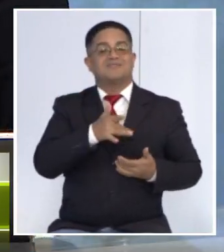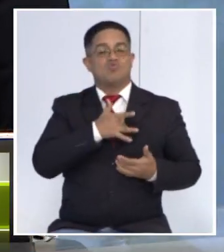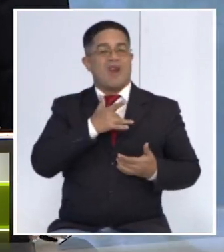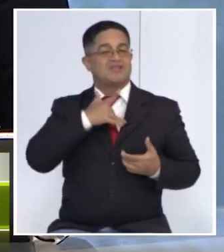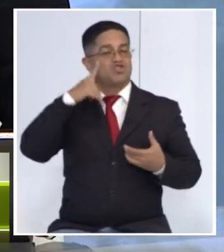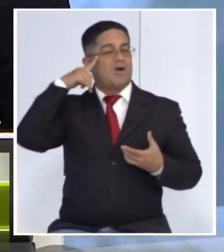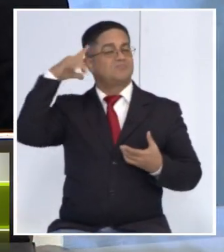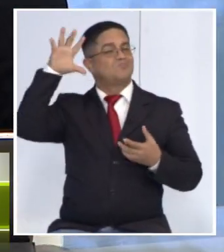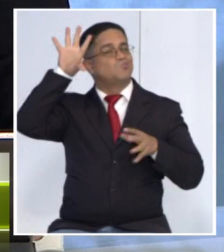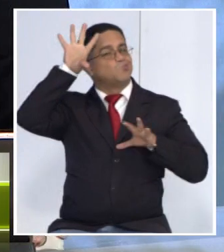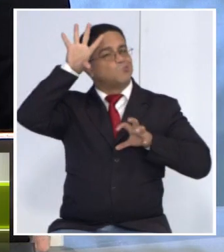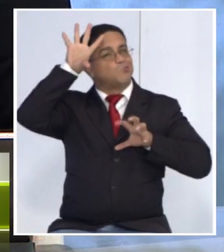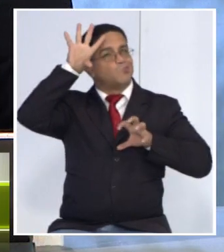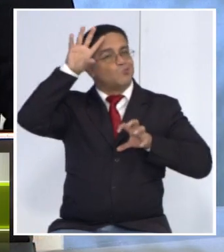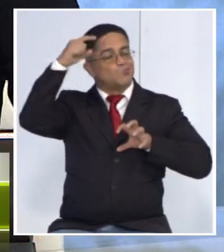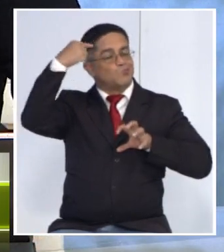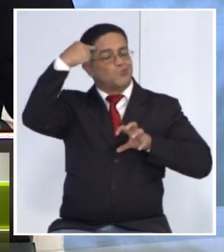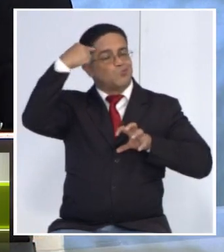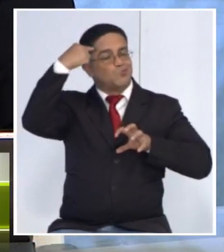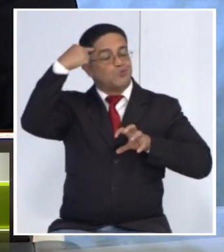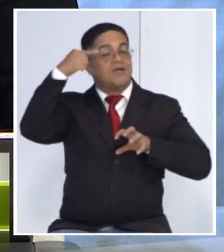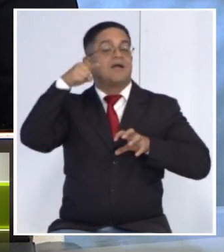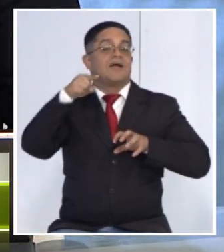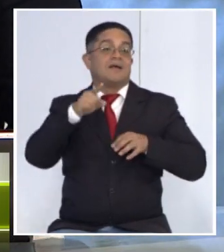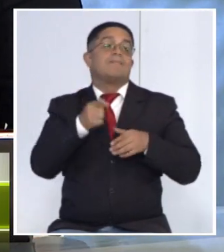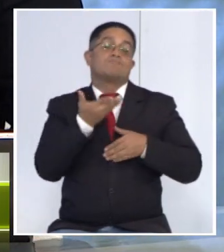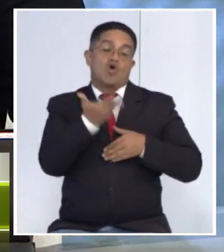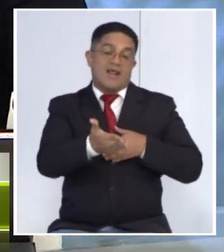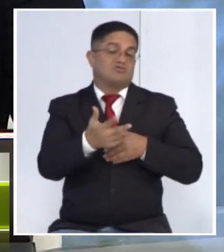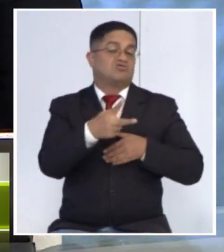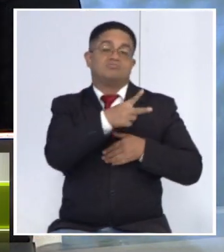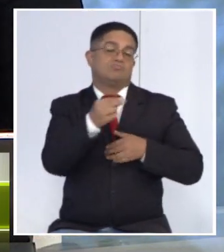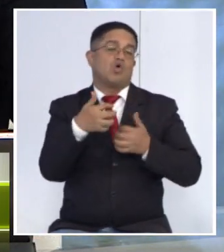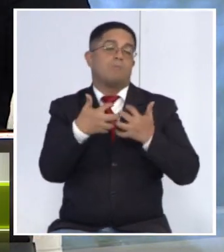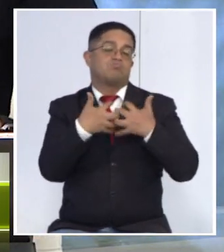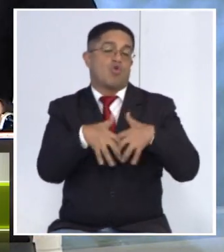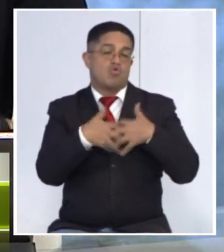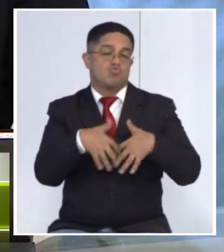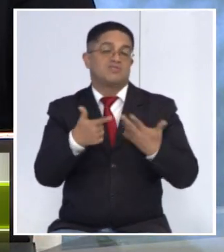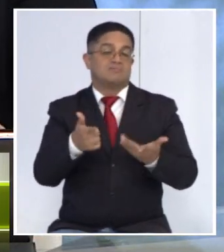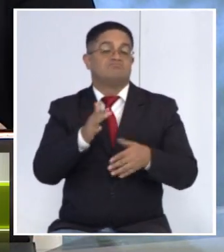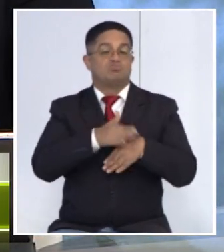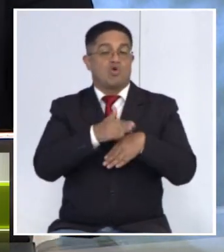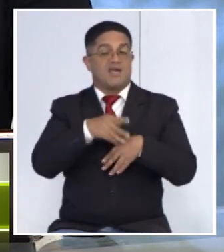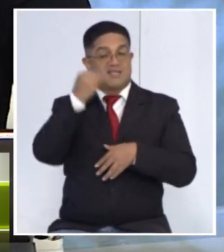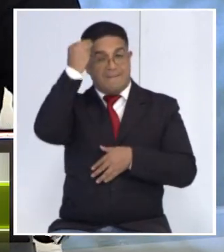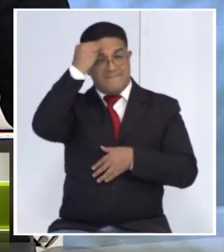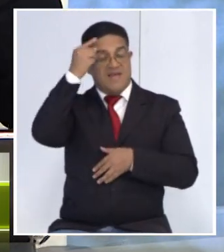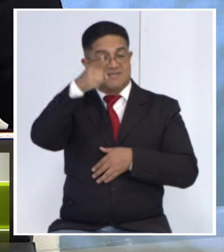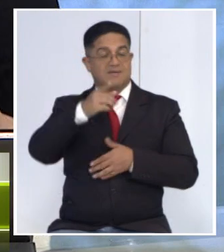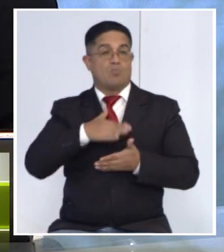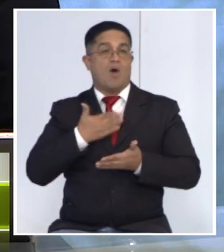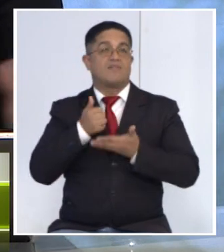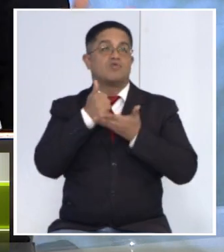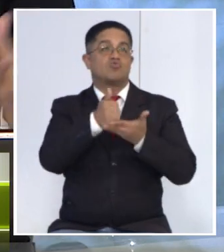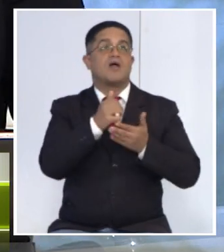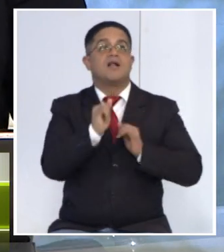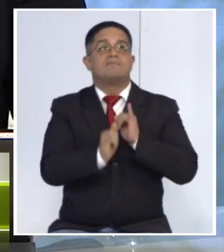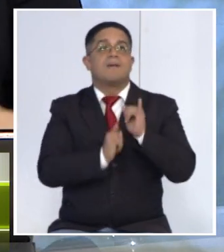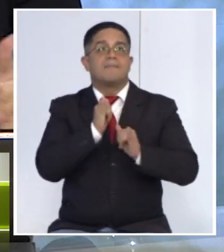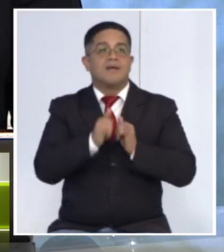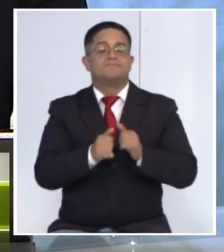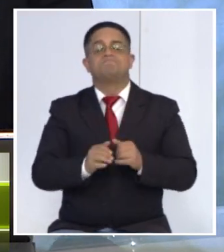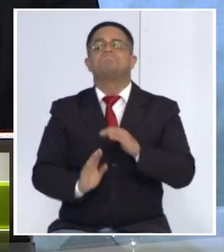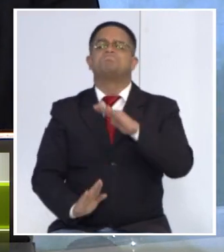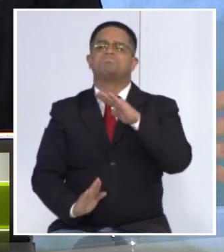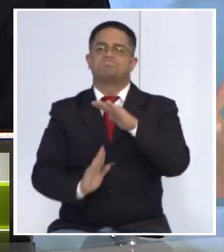mamaria, y por eso ese seno no está produciendo el alimento que ella considera que puede ser el necesario para su bebé. Doctora, vámonos a la